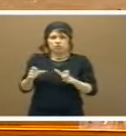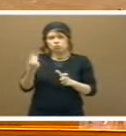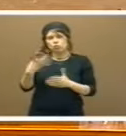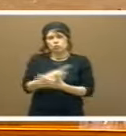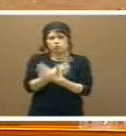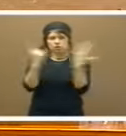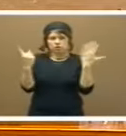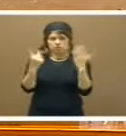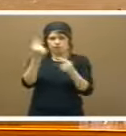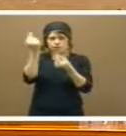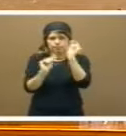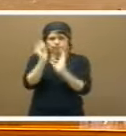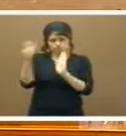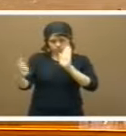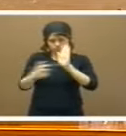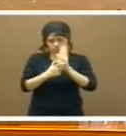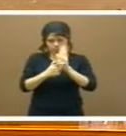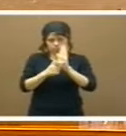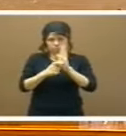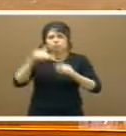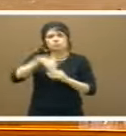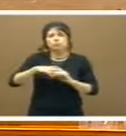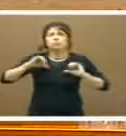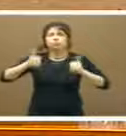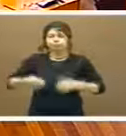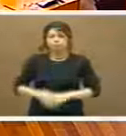16 del presupuesto. Entramos en votación.